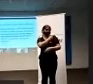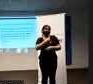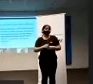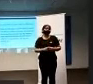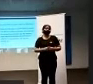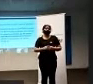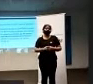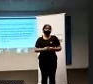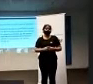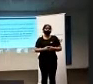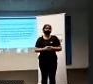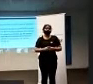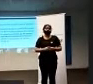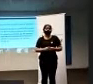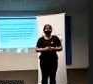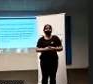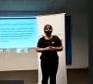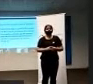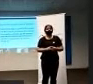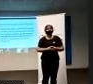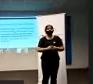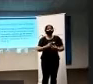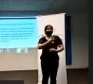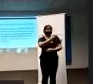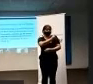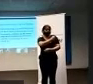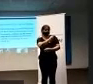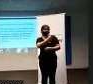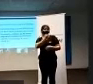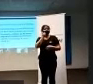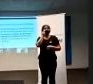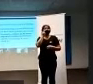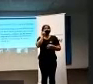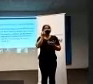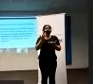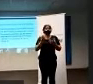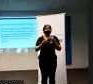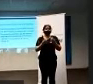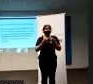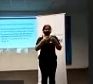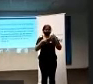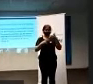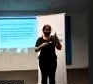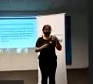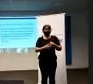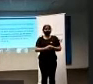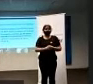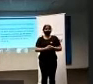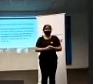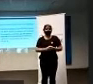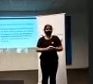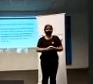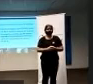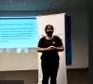En cuanto a las contraindicaciones de la vacuna, hipersensibilidad al componente activo o alguno de los excipientes para aquellas personas que han tenido una